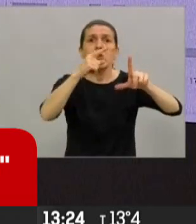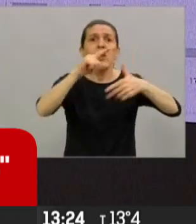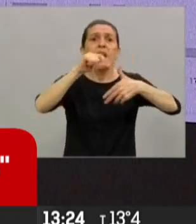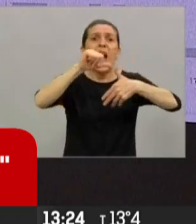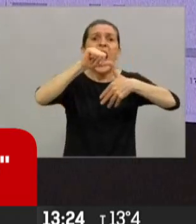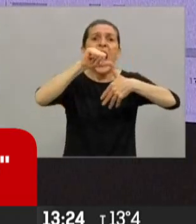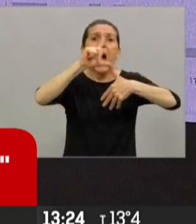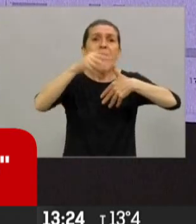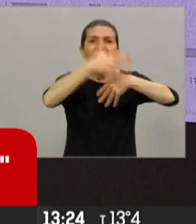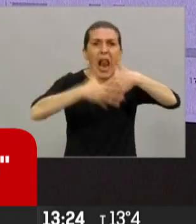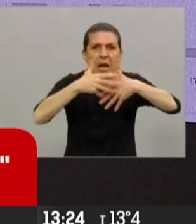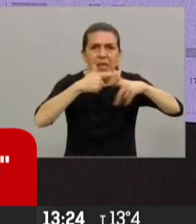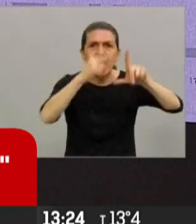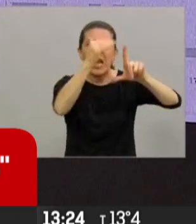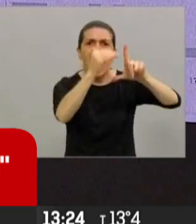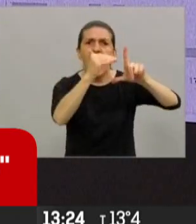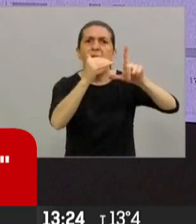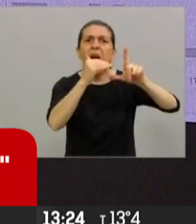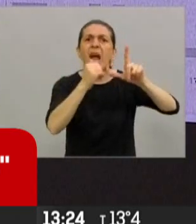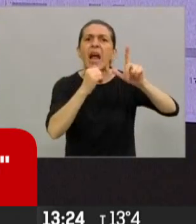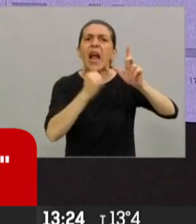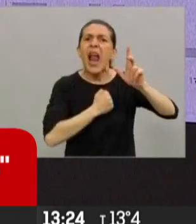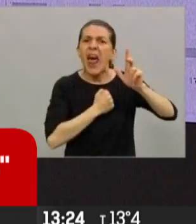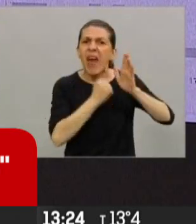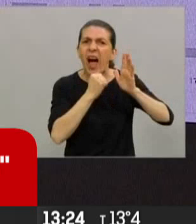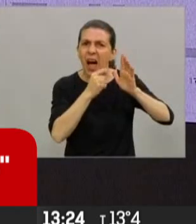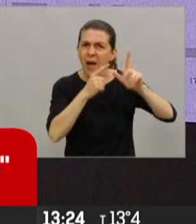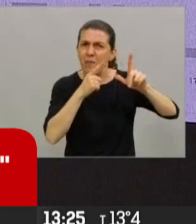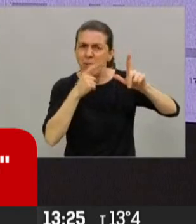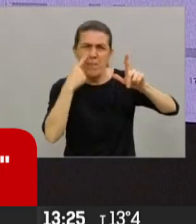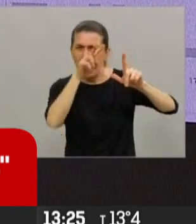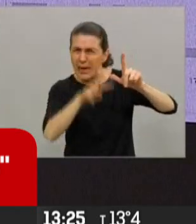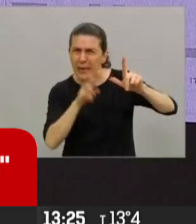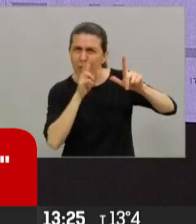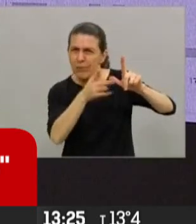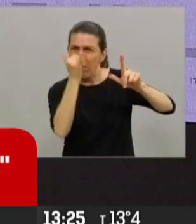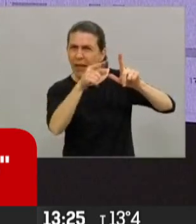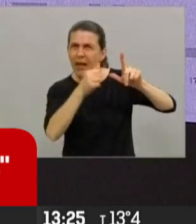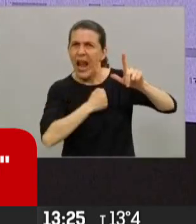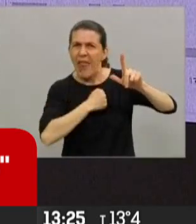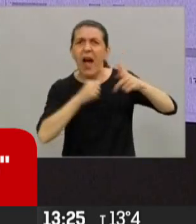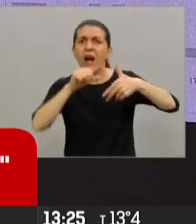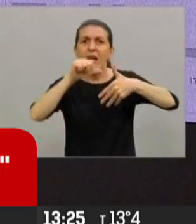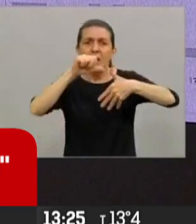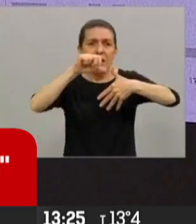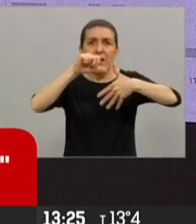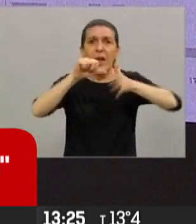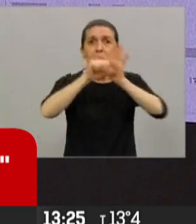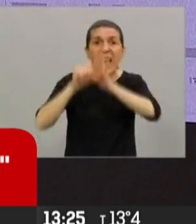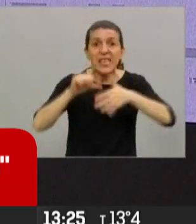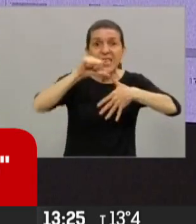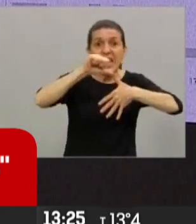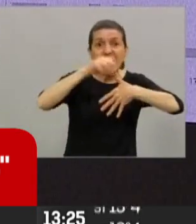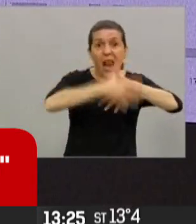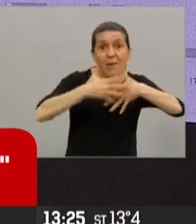América Latina, estaba creo que Canadá en algún lugar me pareció verla, están todos los países de América Latina y Estados